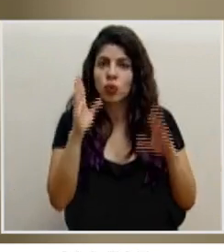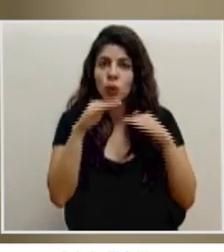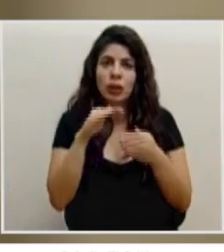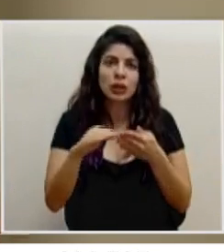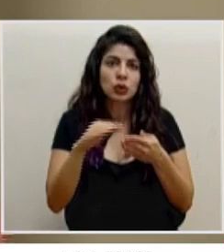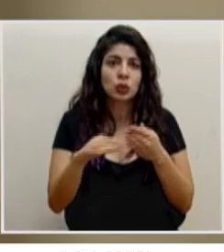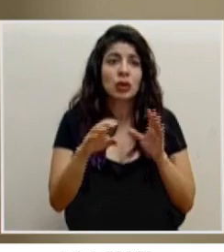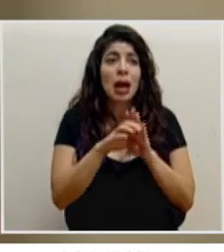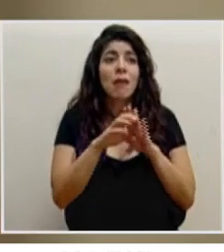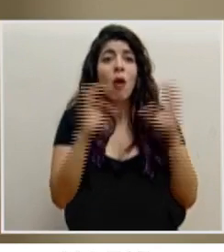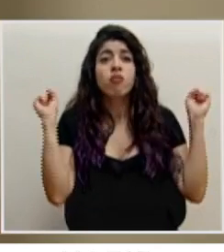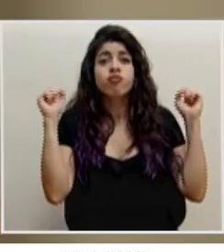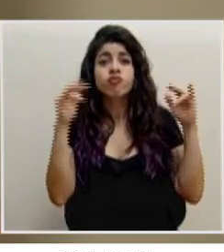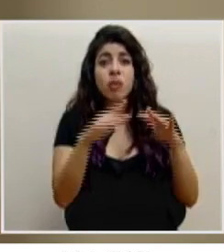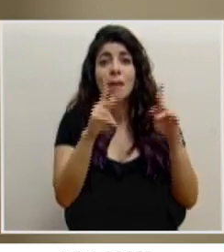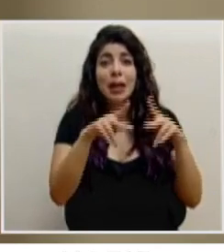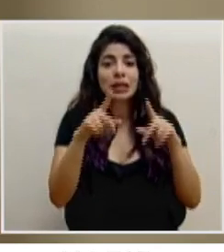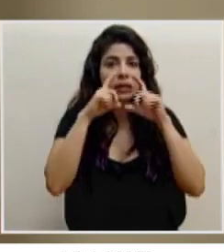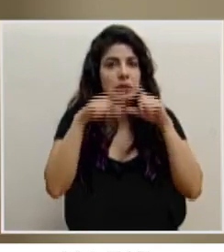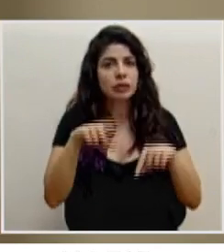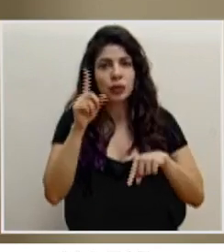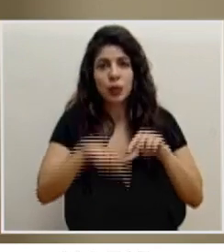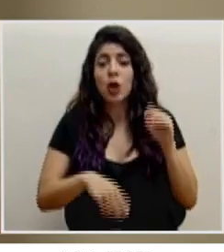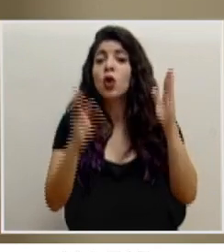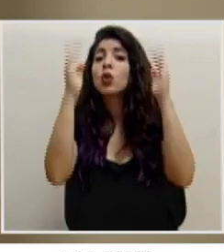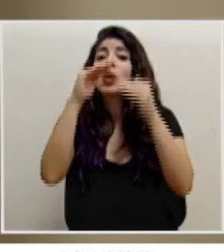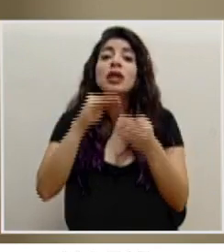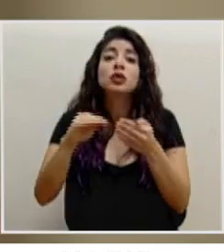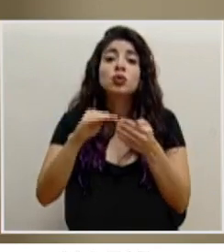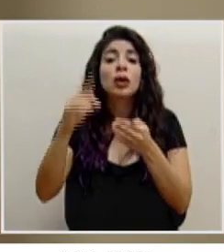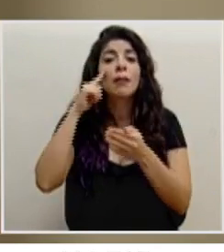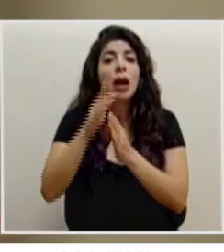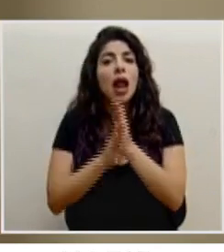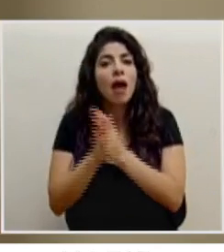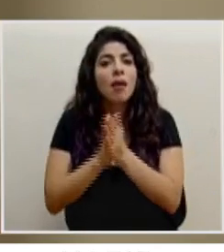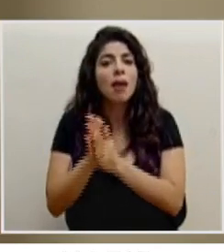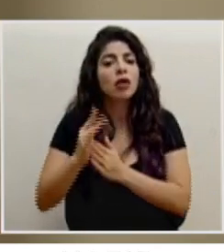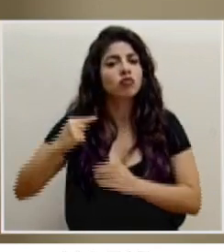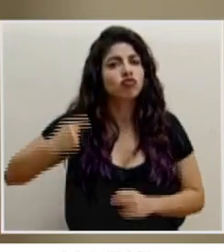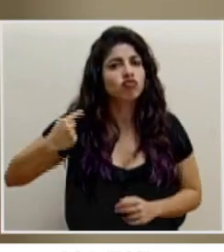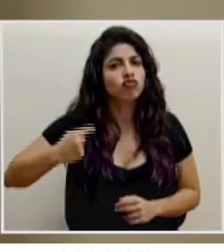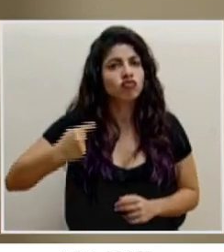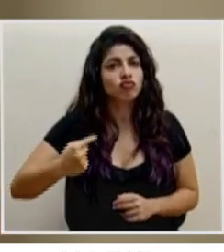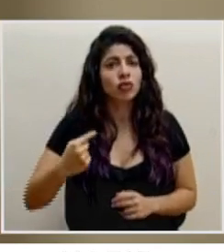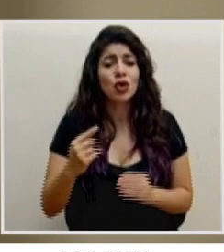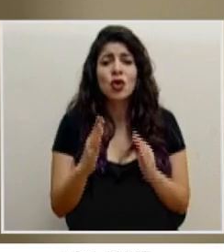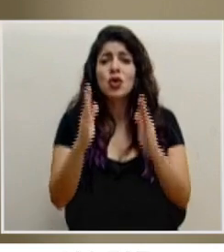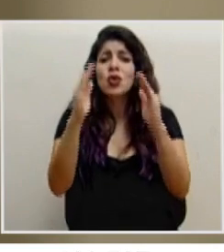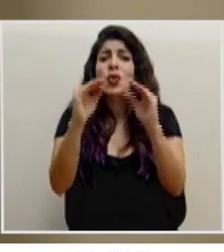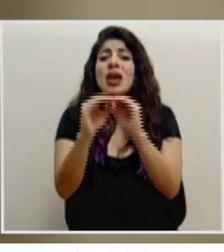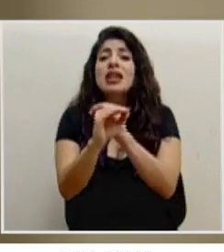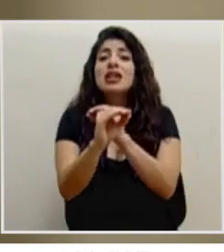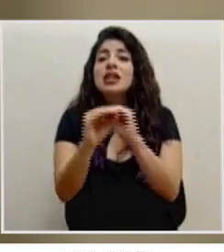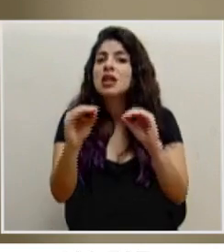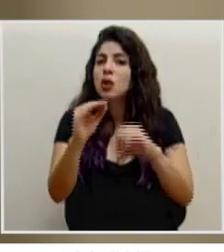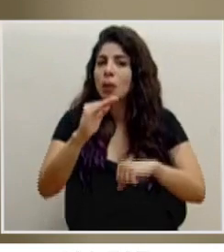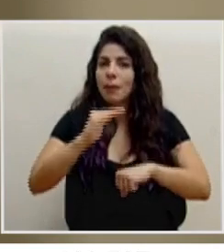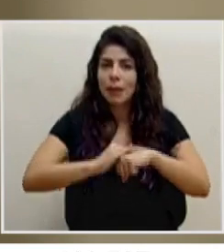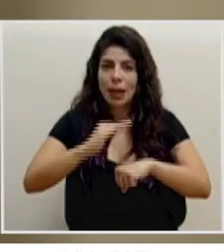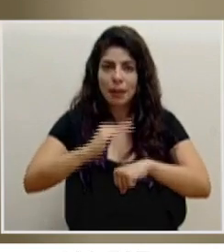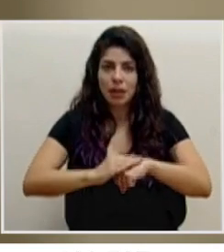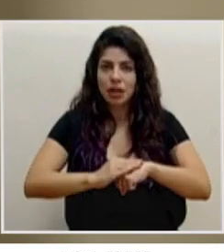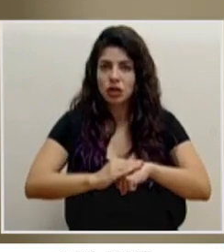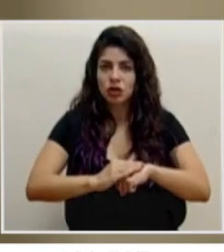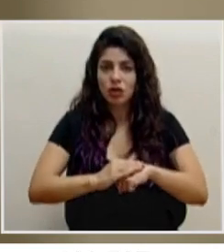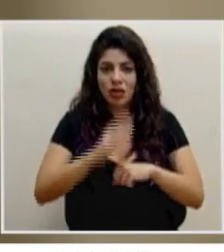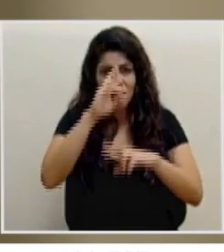digamos, de congregación de personas. No hay excusa para no estarse lavando las manos. No hay ningún permiso desde el punto de vista de